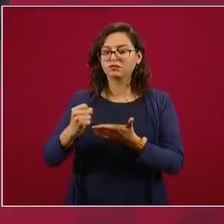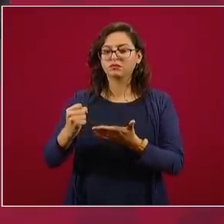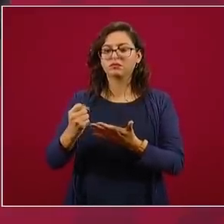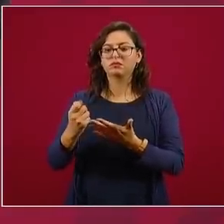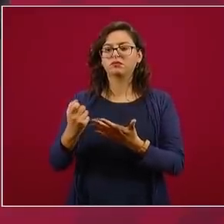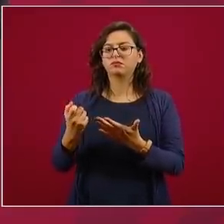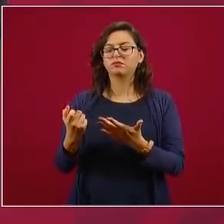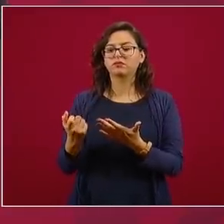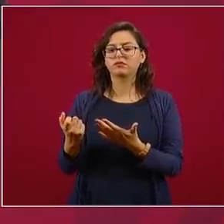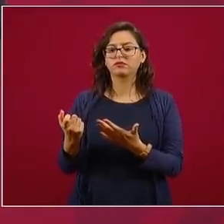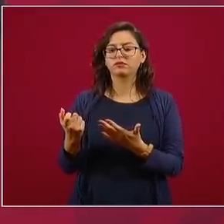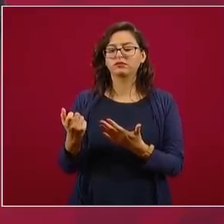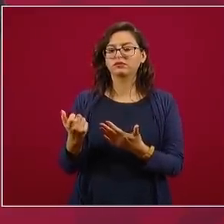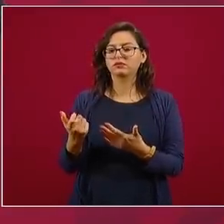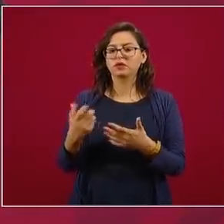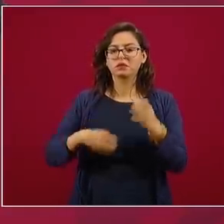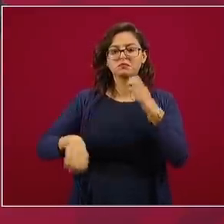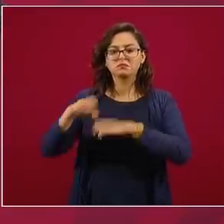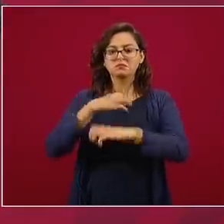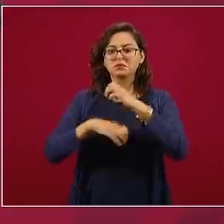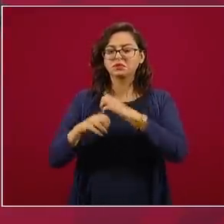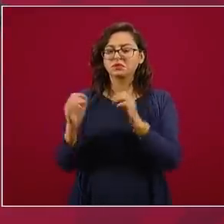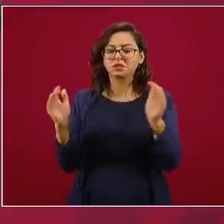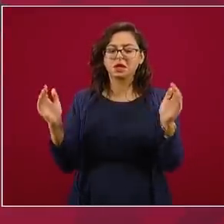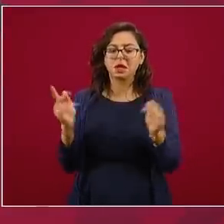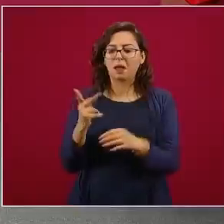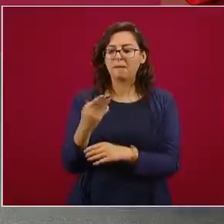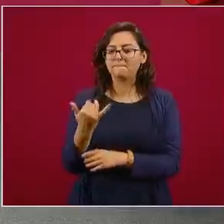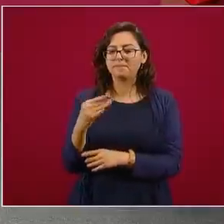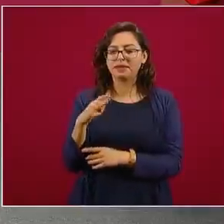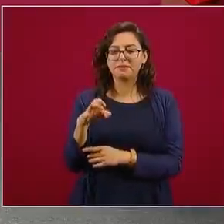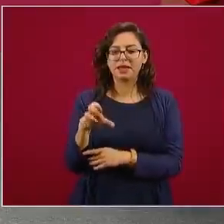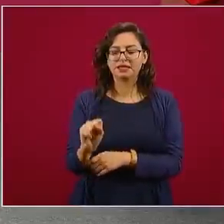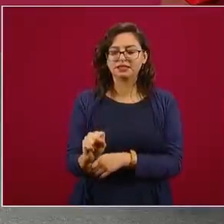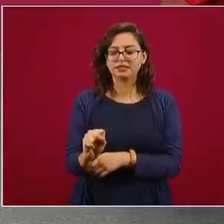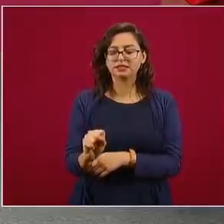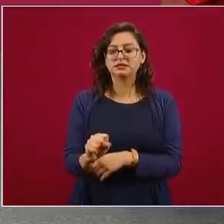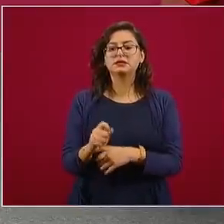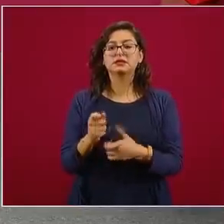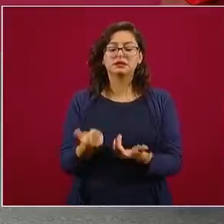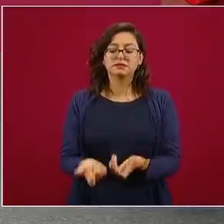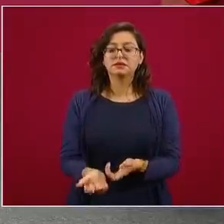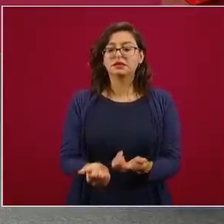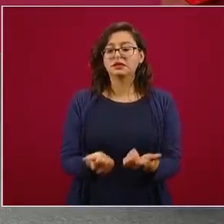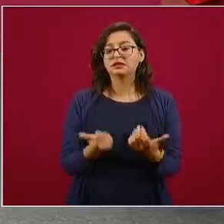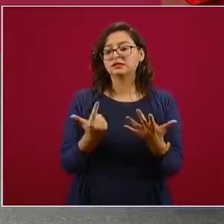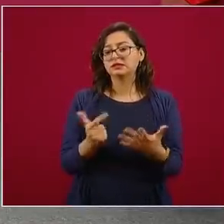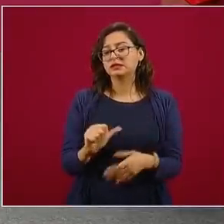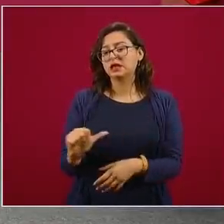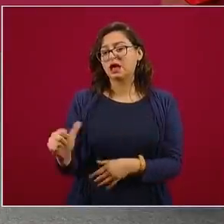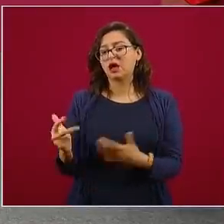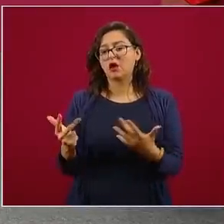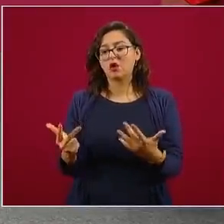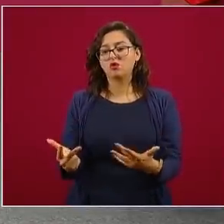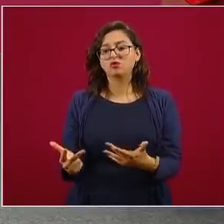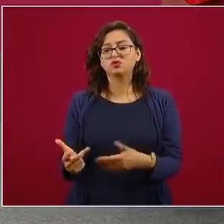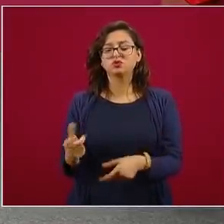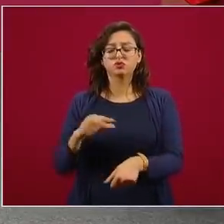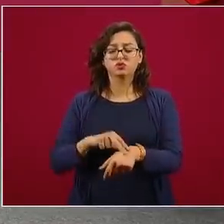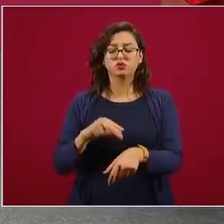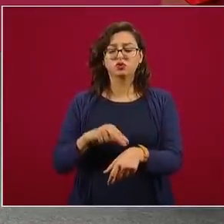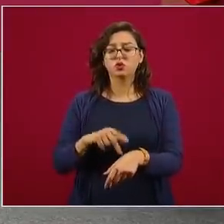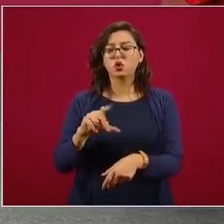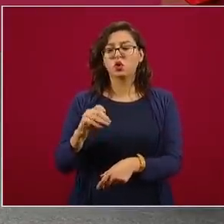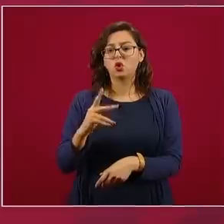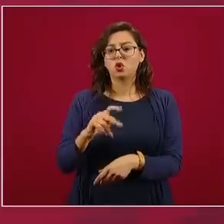créditos a pequeñas, medianas empresas, y de 7 a 8 el